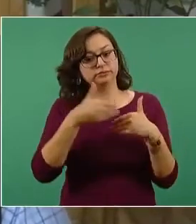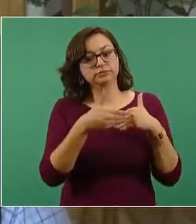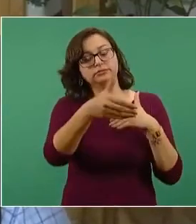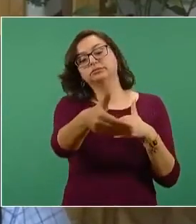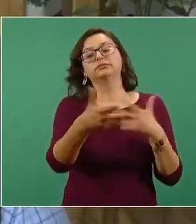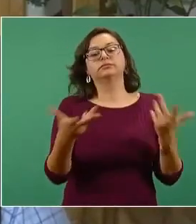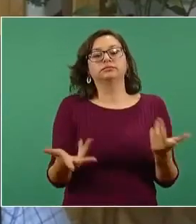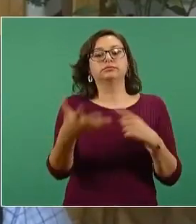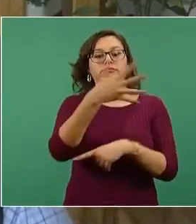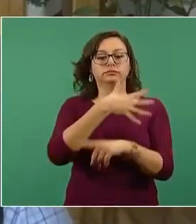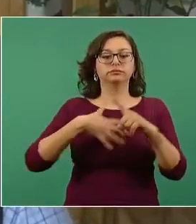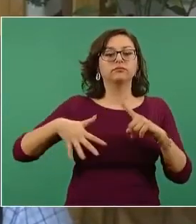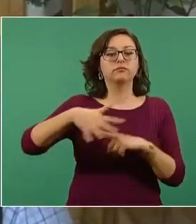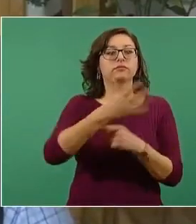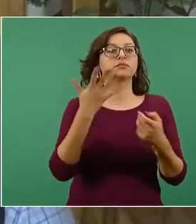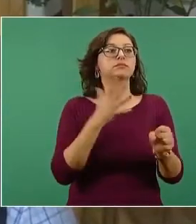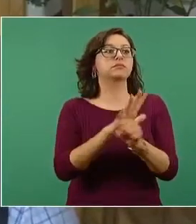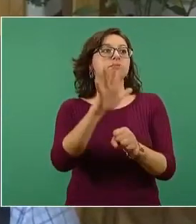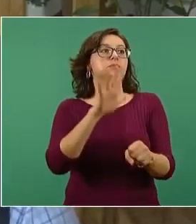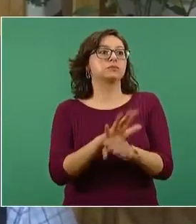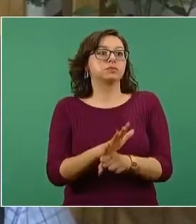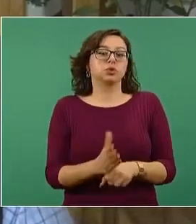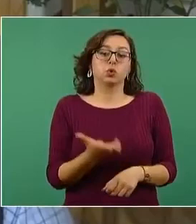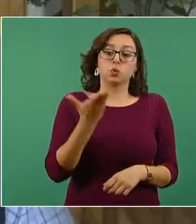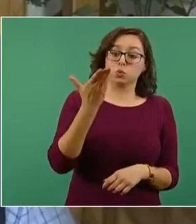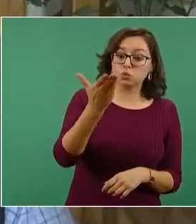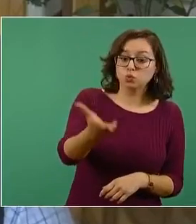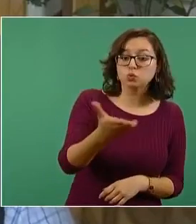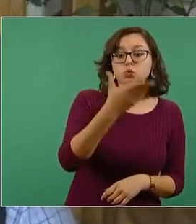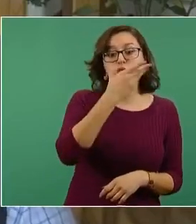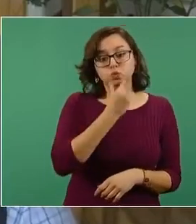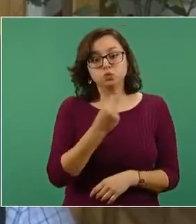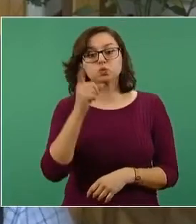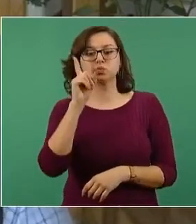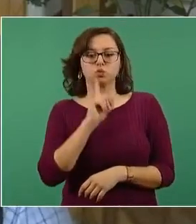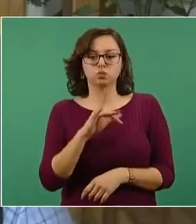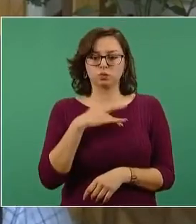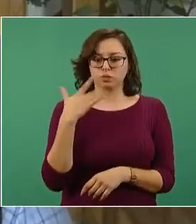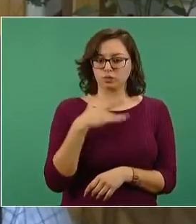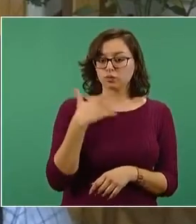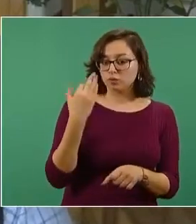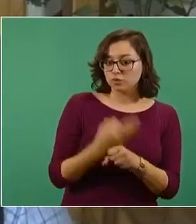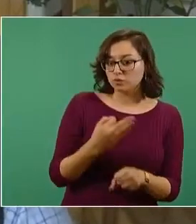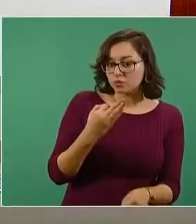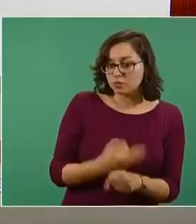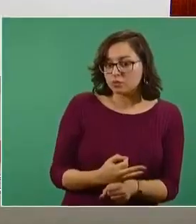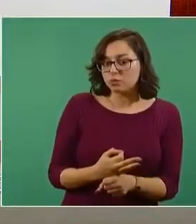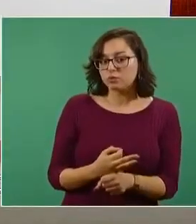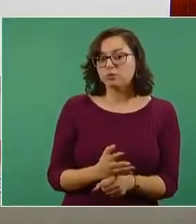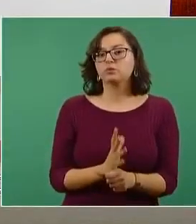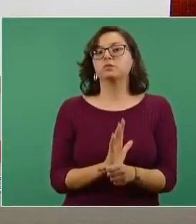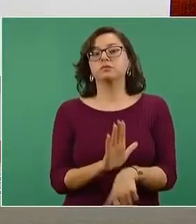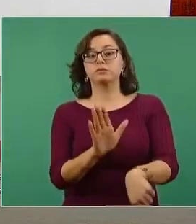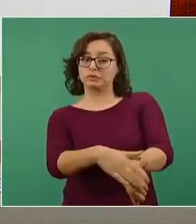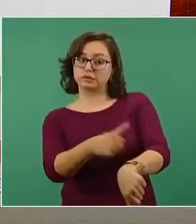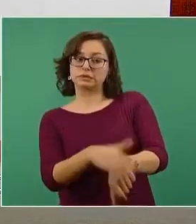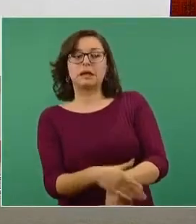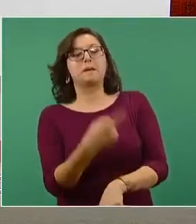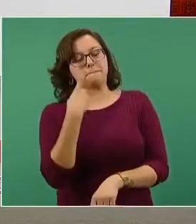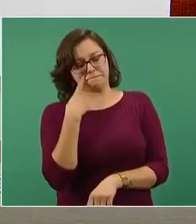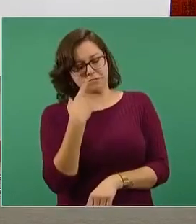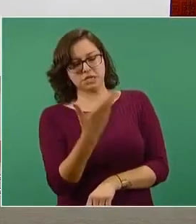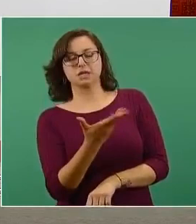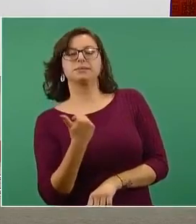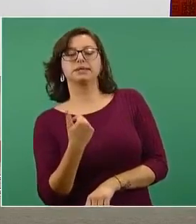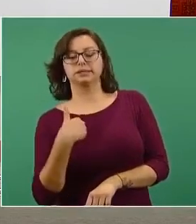contexto de si usted, ciudadano, ciudadana, en este momento le ofrecen por otra